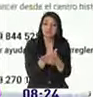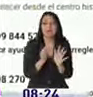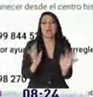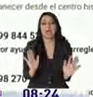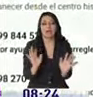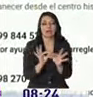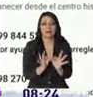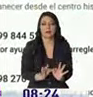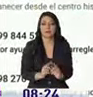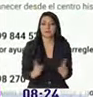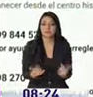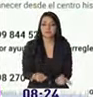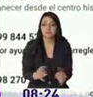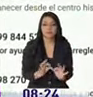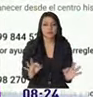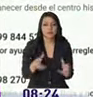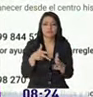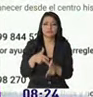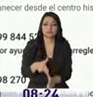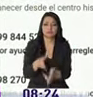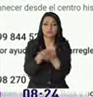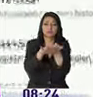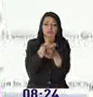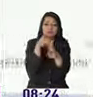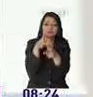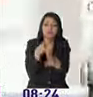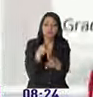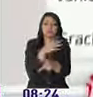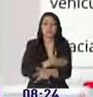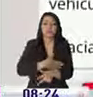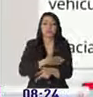llegar. Terrible el caos vehicular, dice. Por favor, es en la